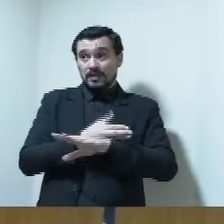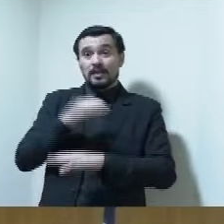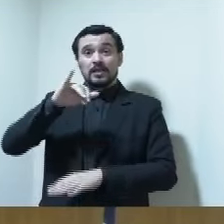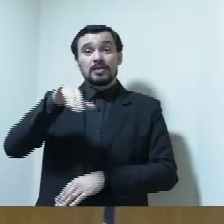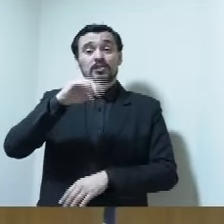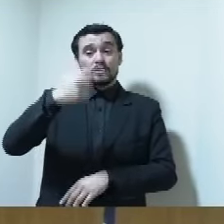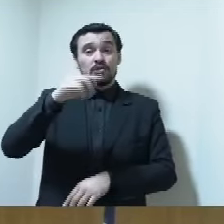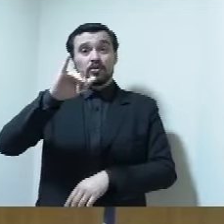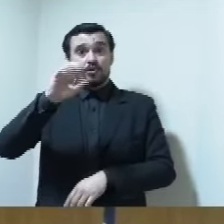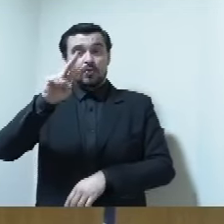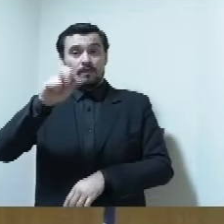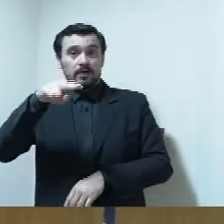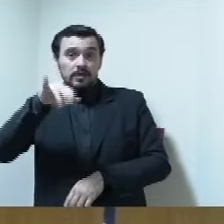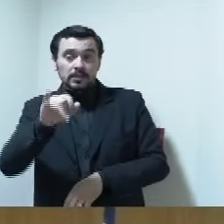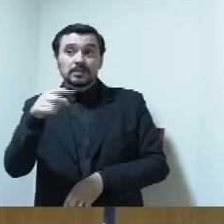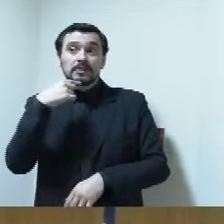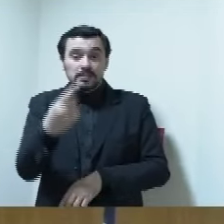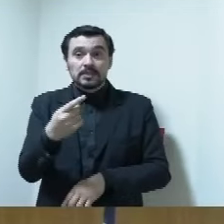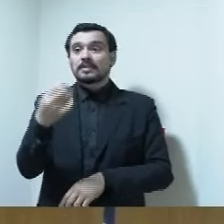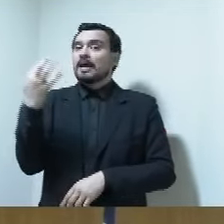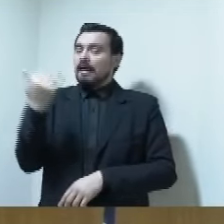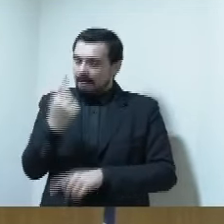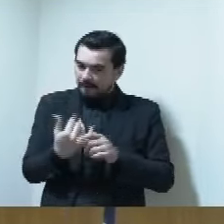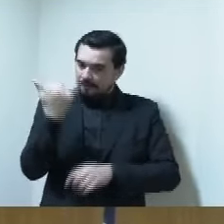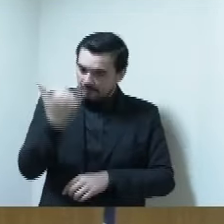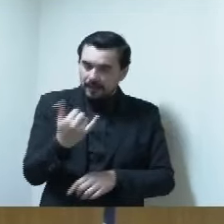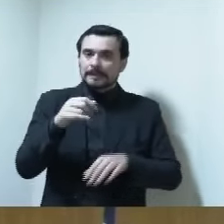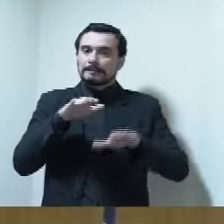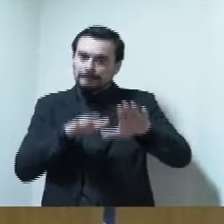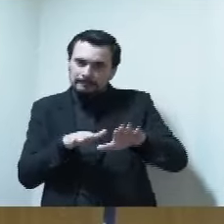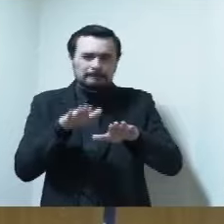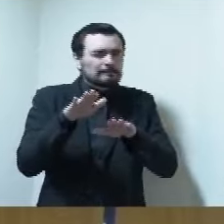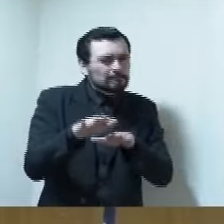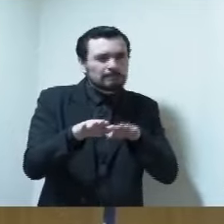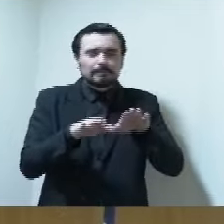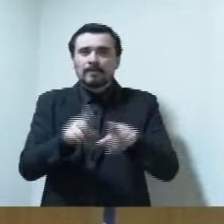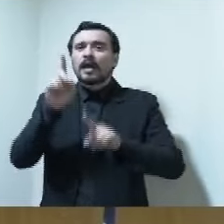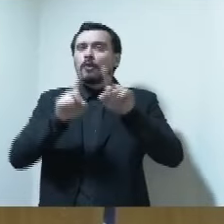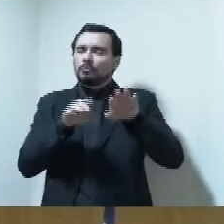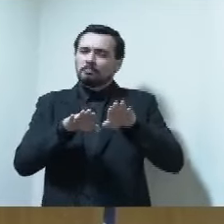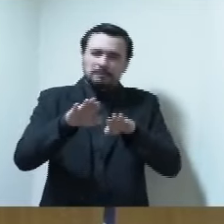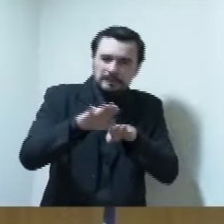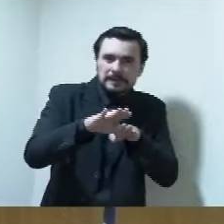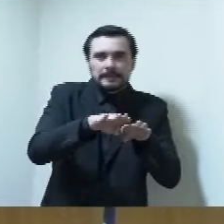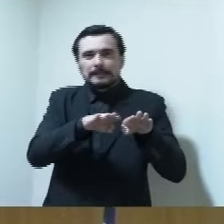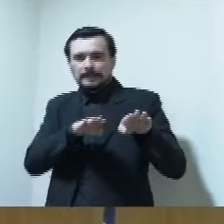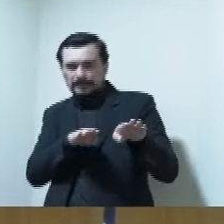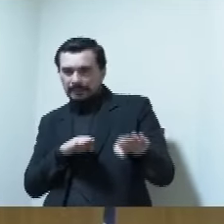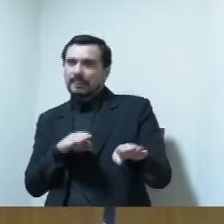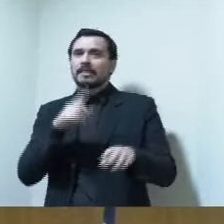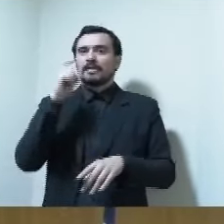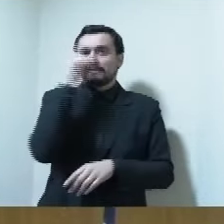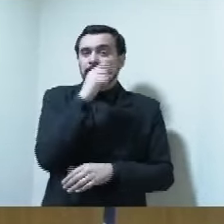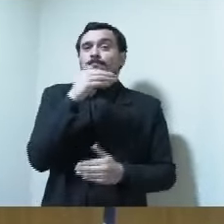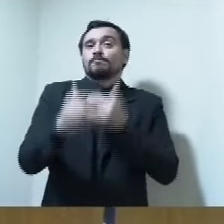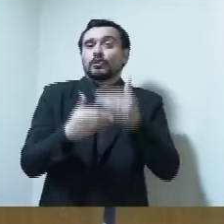Vico, tiene marchas y contramarchas, y los últimos 5 años fueron más bien de retroceso antes que de avance en ese proceso